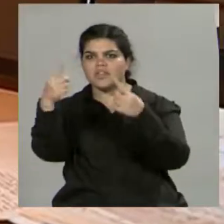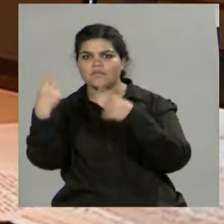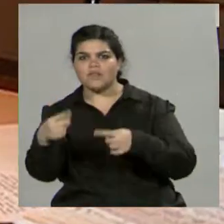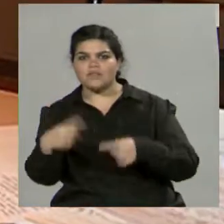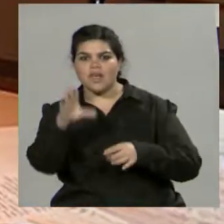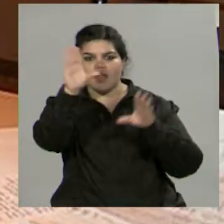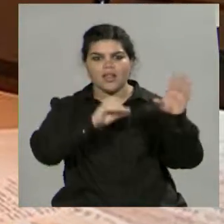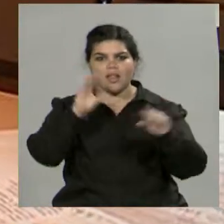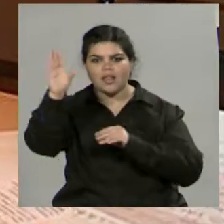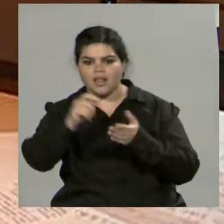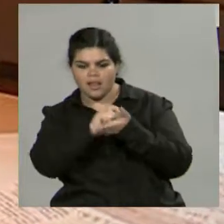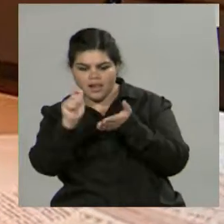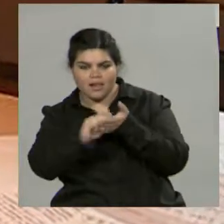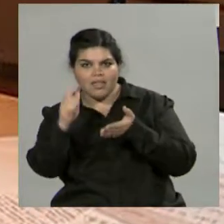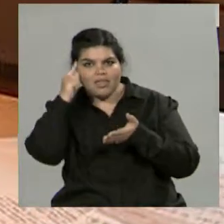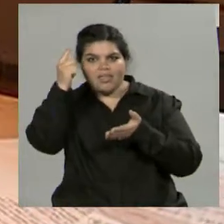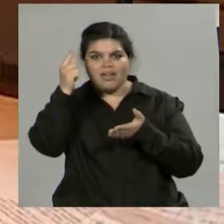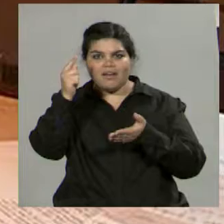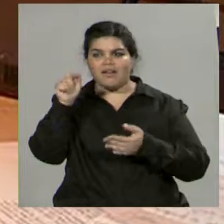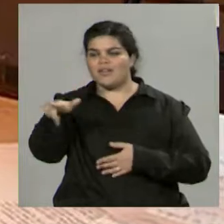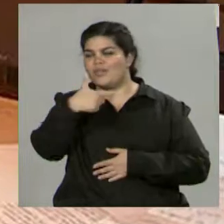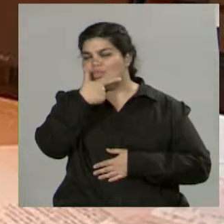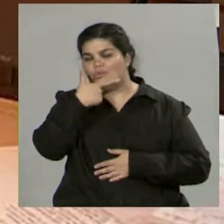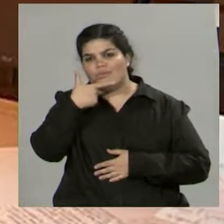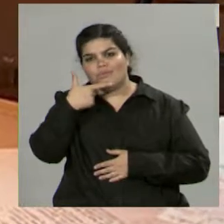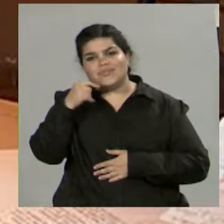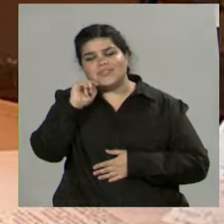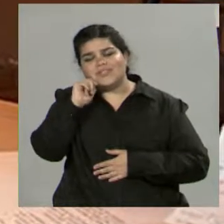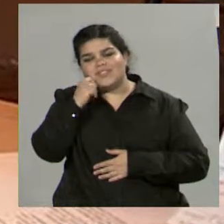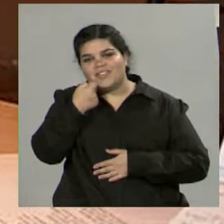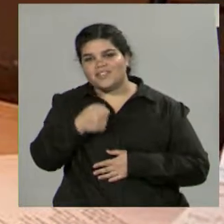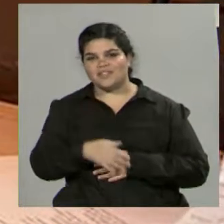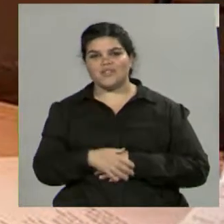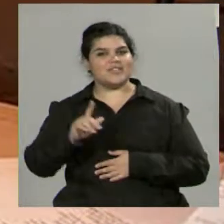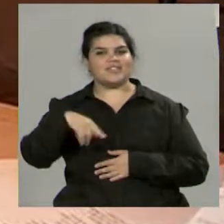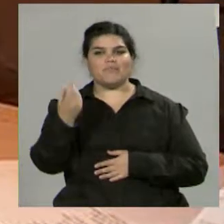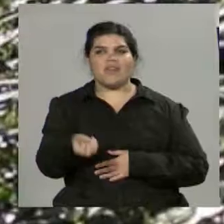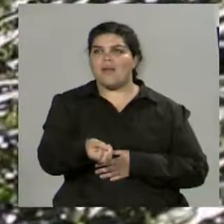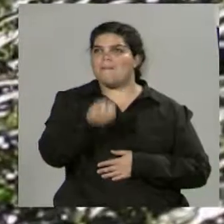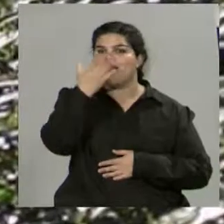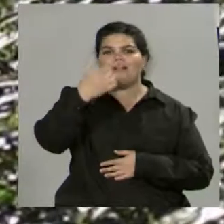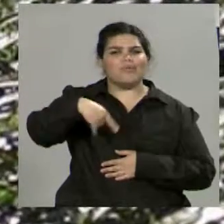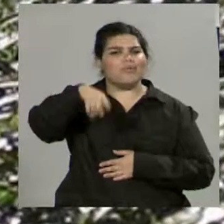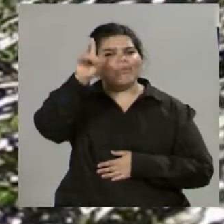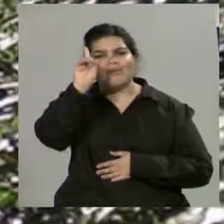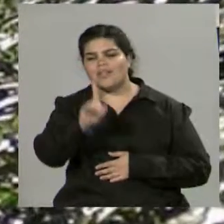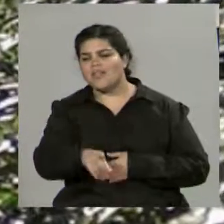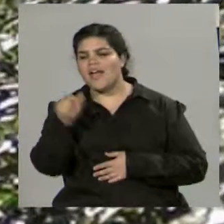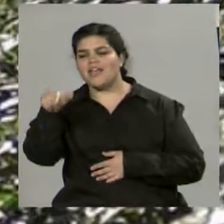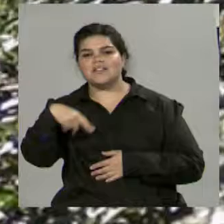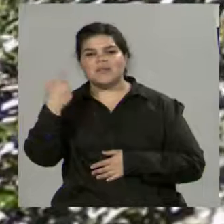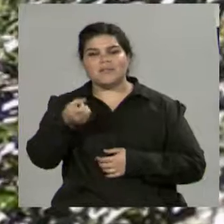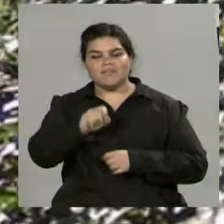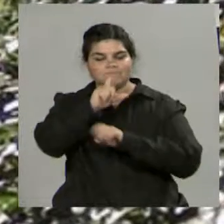común. Marciali era un dulce desde la mañana a la noche, digamos, se levantaba cantando